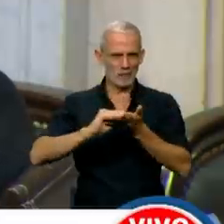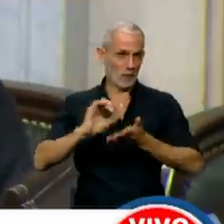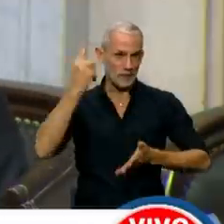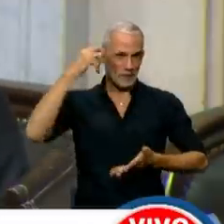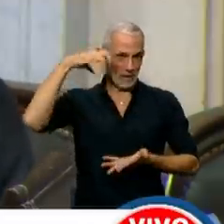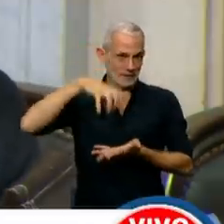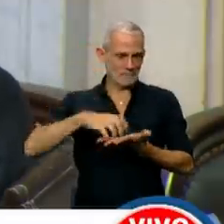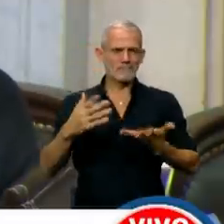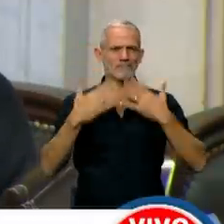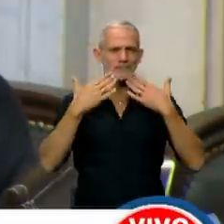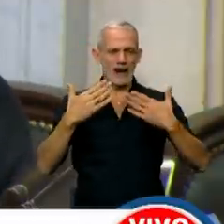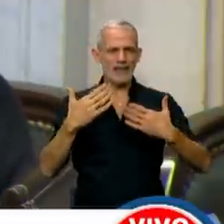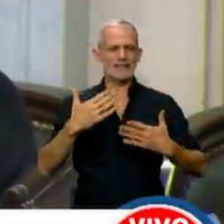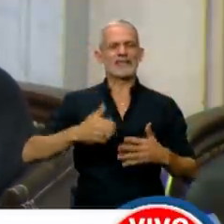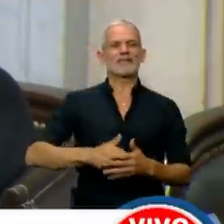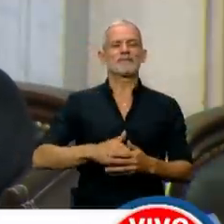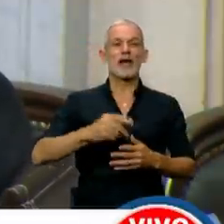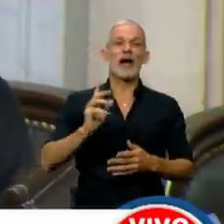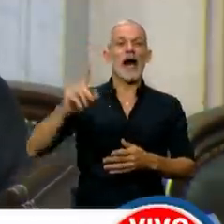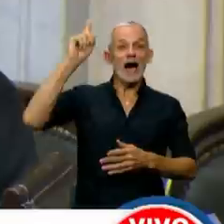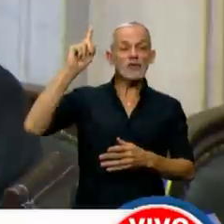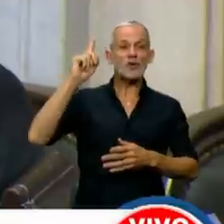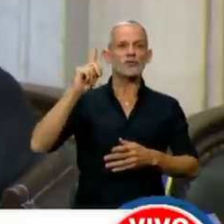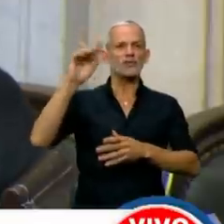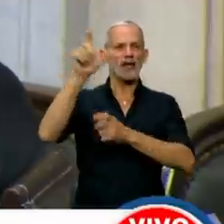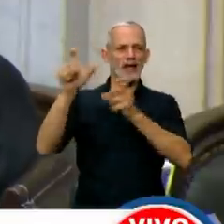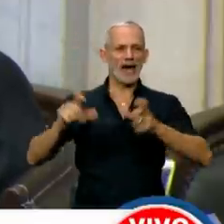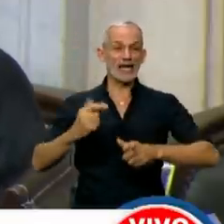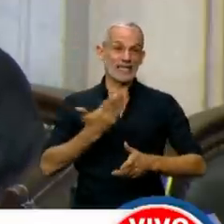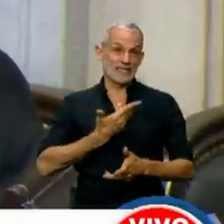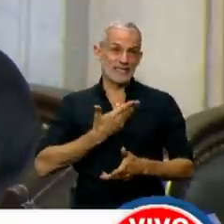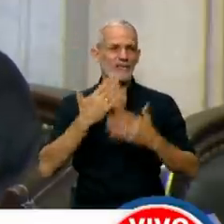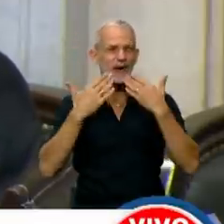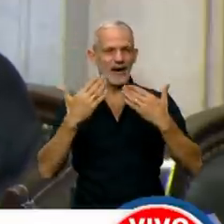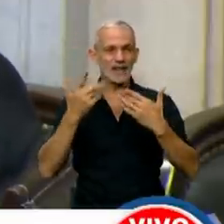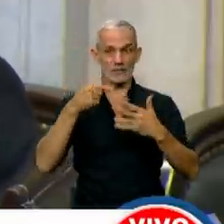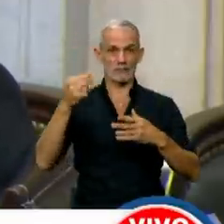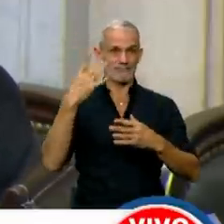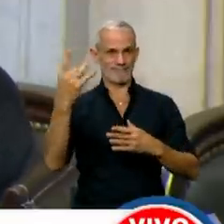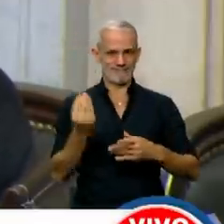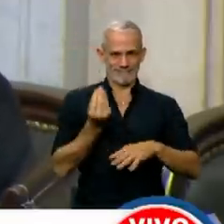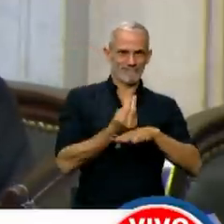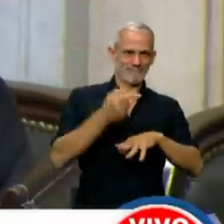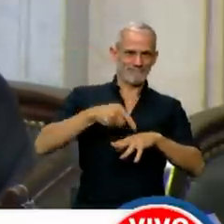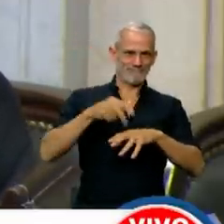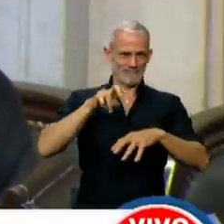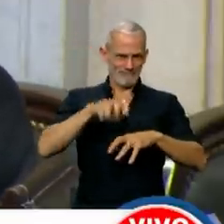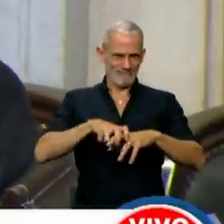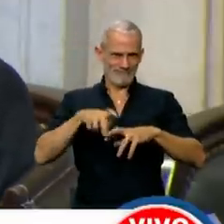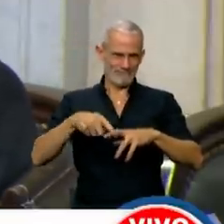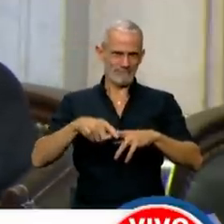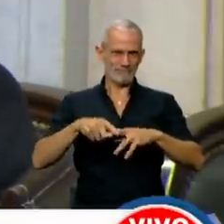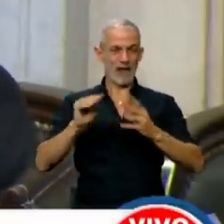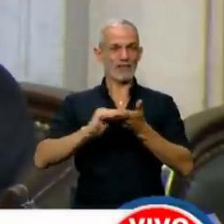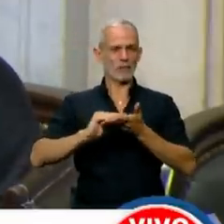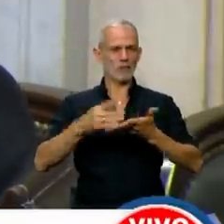quiero agradecer a dios ya los santafesinos por haberme colocado en este prestigioso